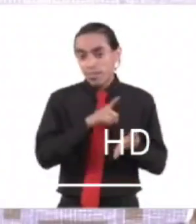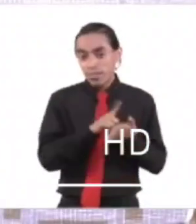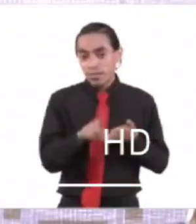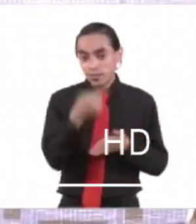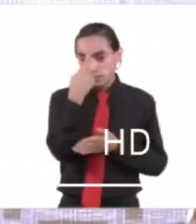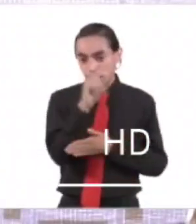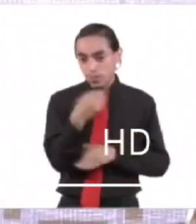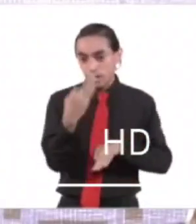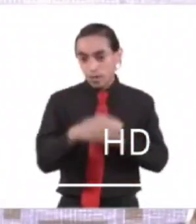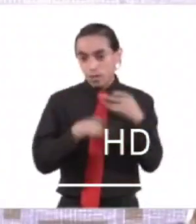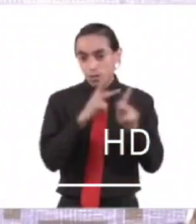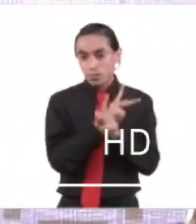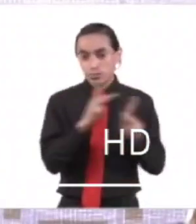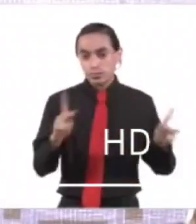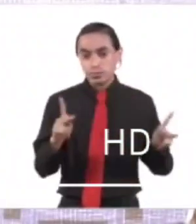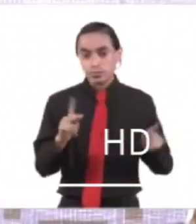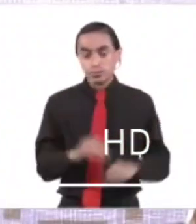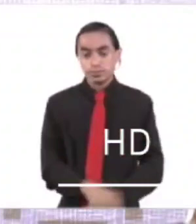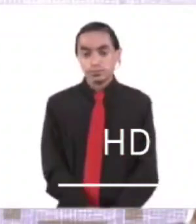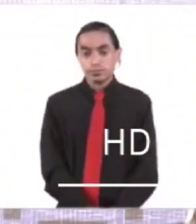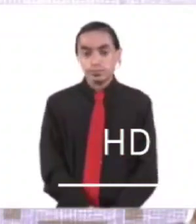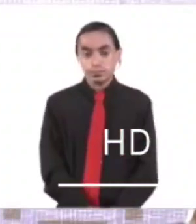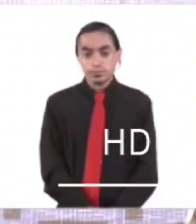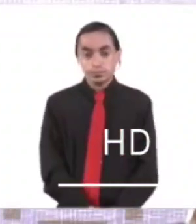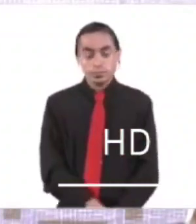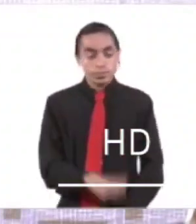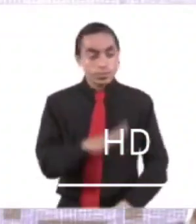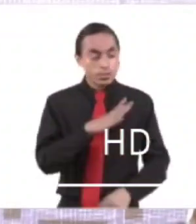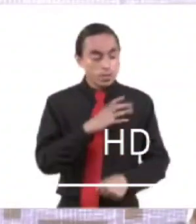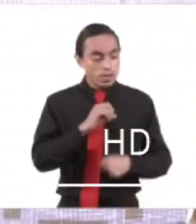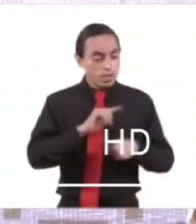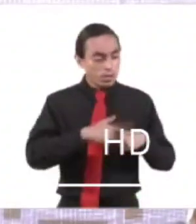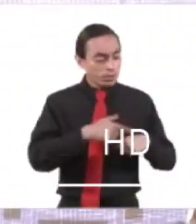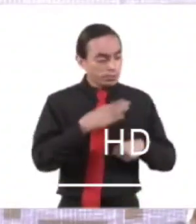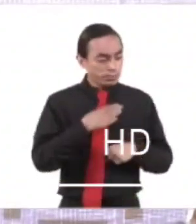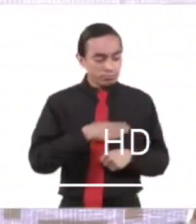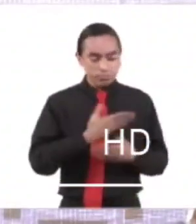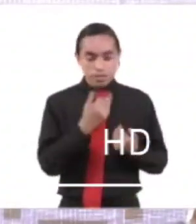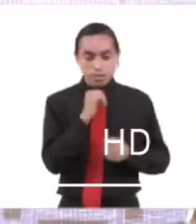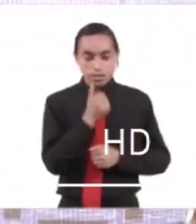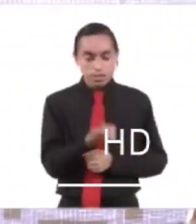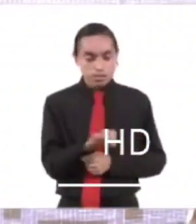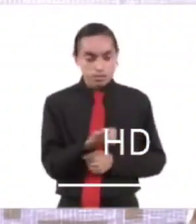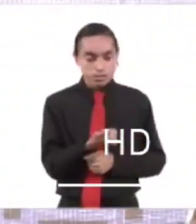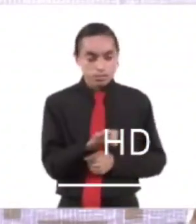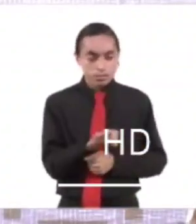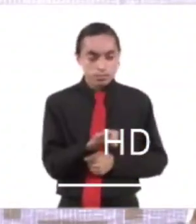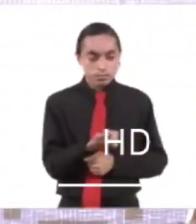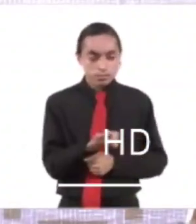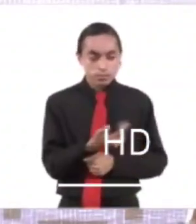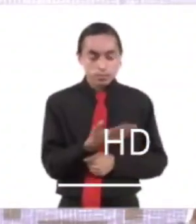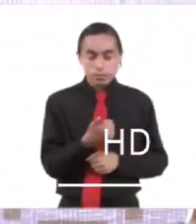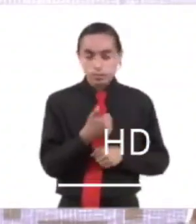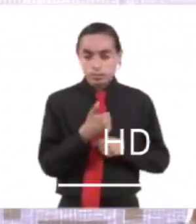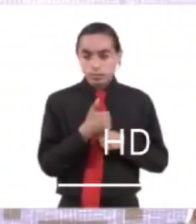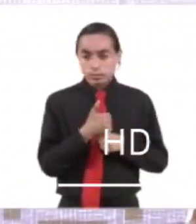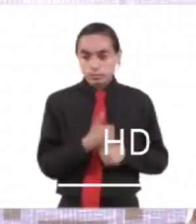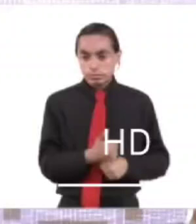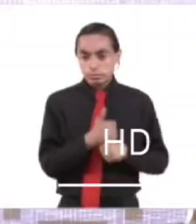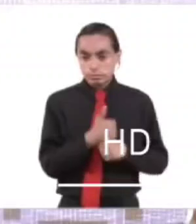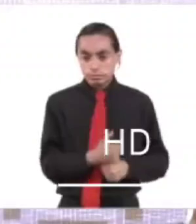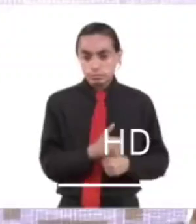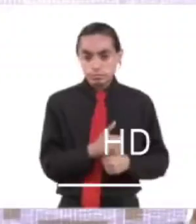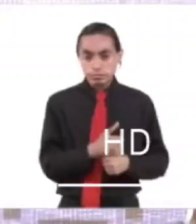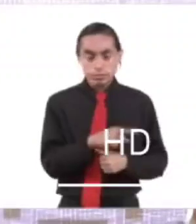todos. De hecho, no hubo causa justa ni dolor humano que no